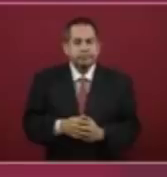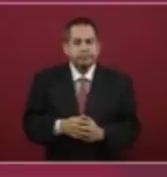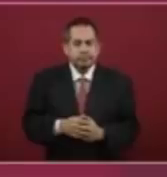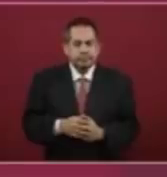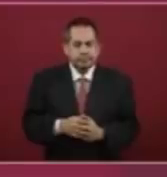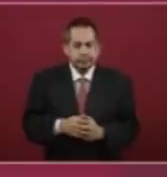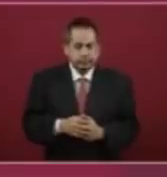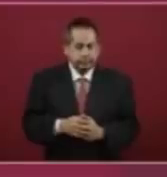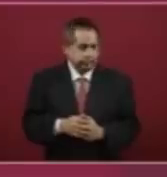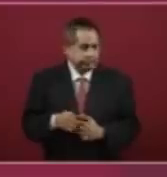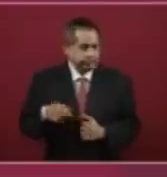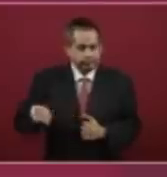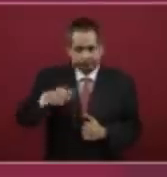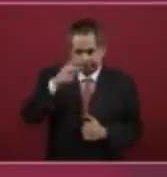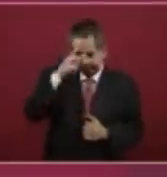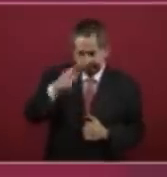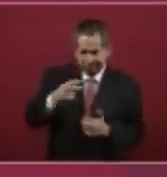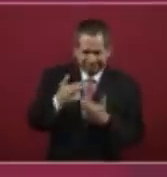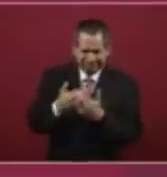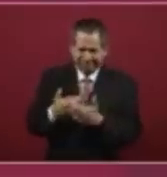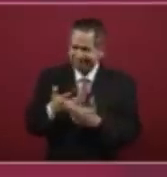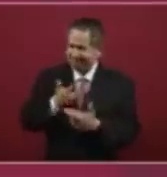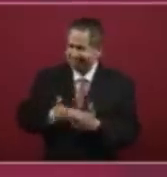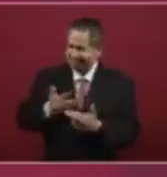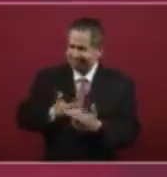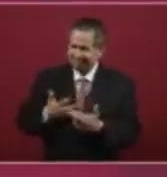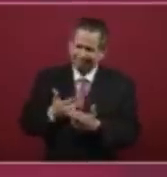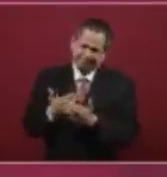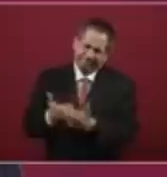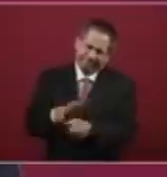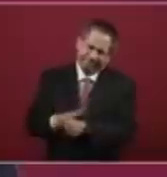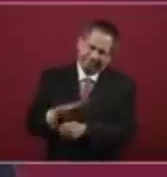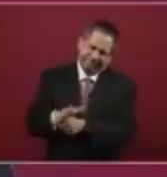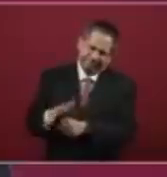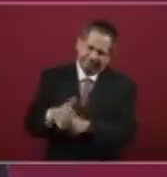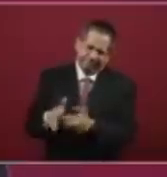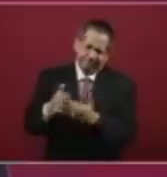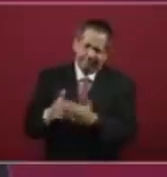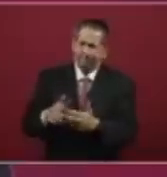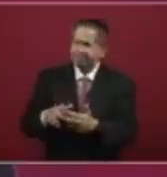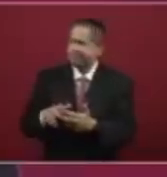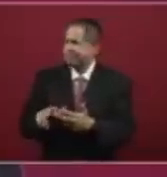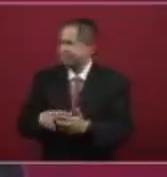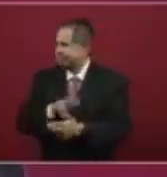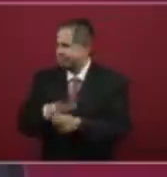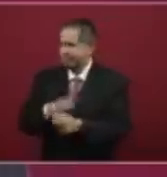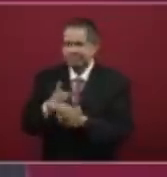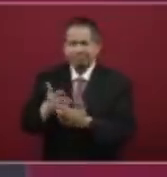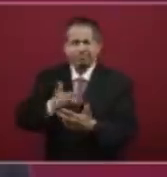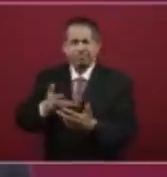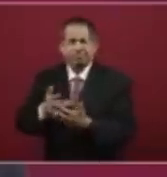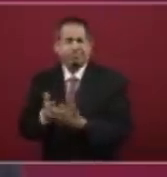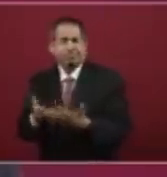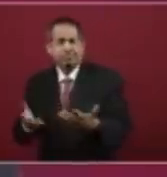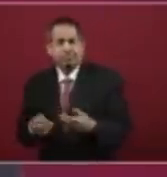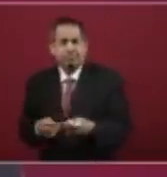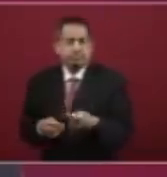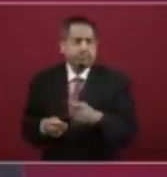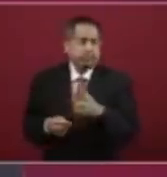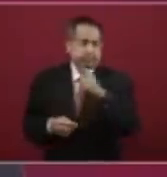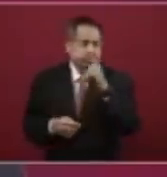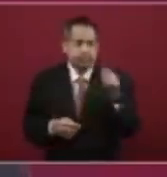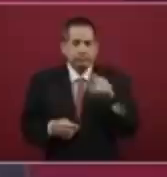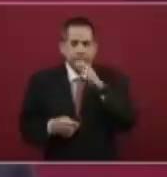es tanto lo que tiene nuestro país en recursos naturales, son tantas sus riquezas que no han podido